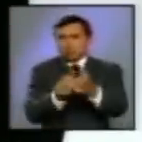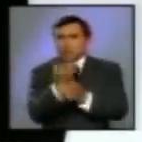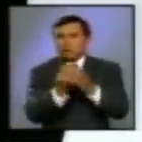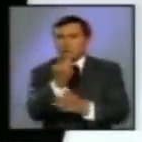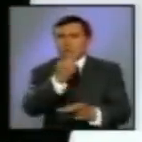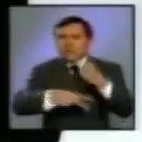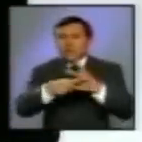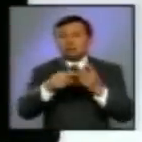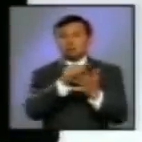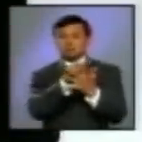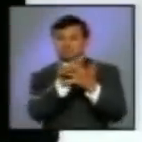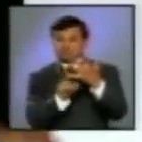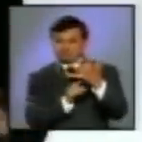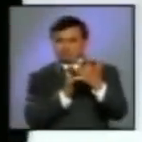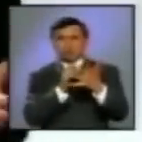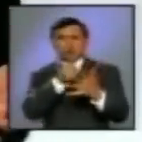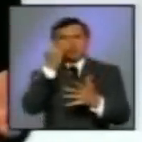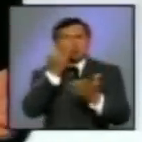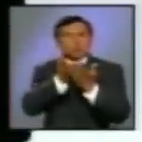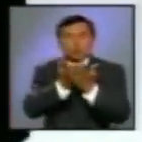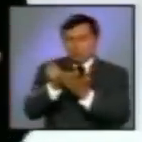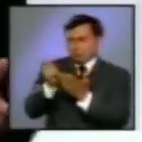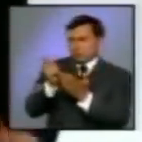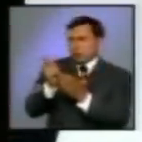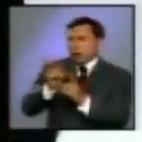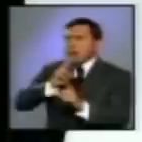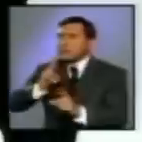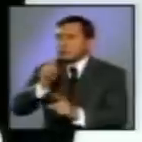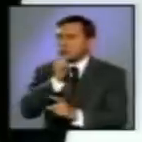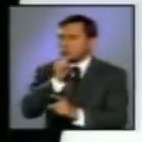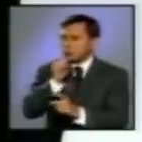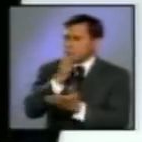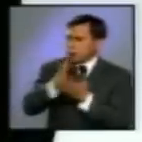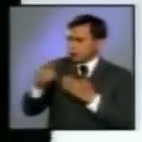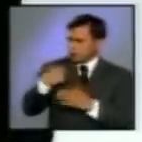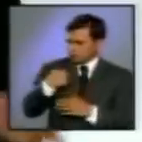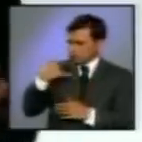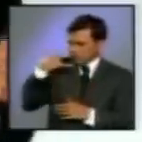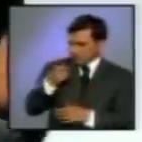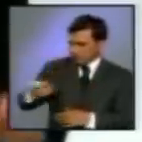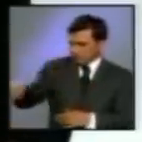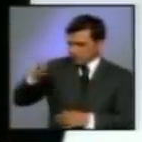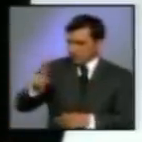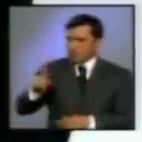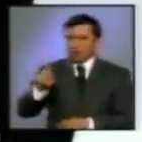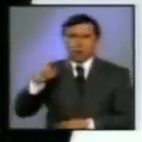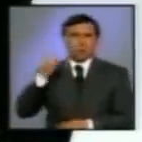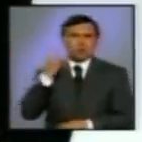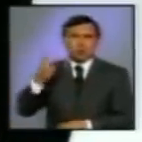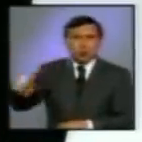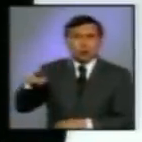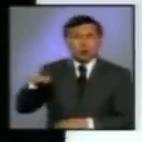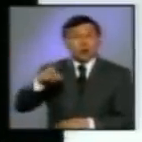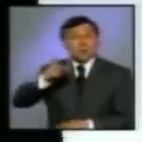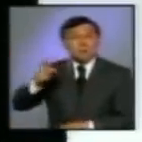subrayar el asombro que me causa el que los políticos no contesten las preguntas que se les hacen y que no les interese mayormente